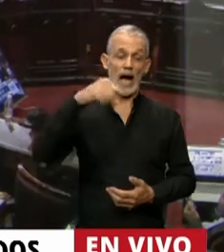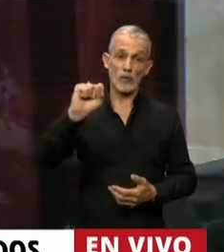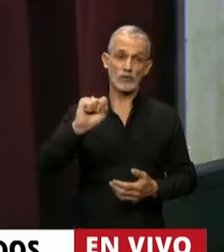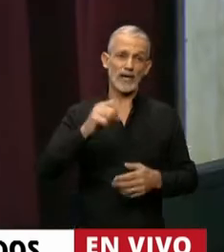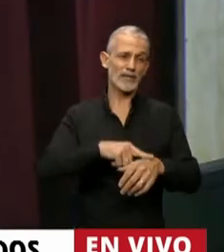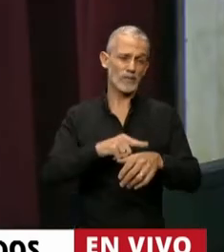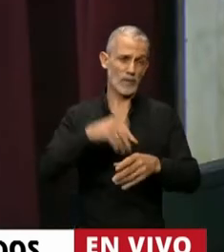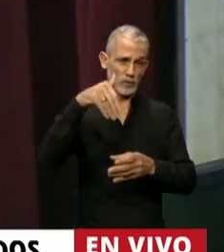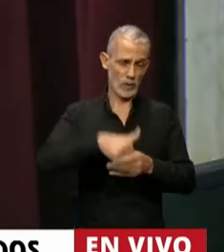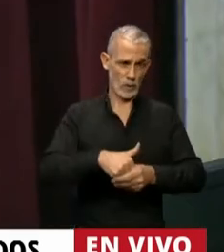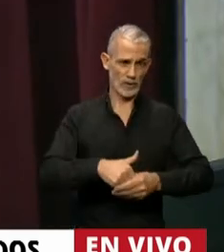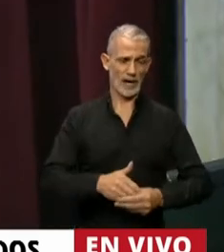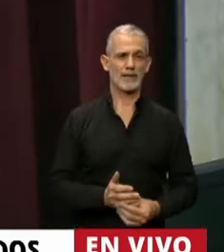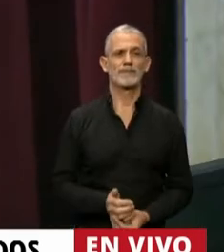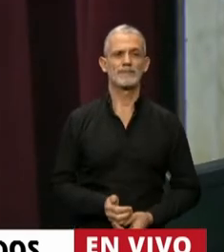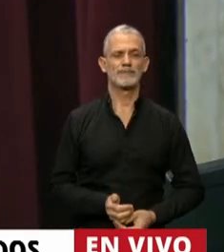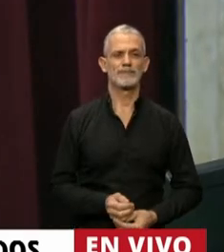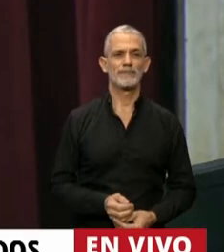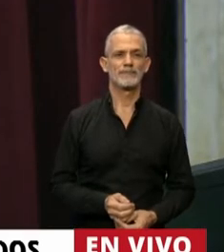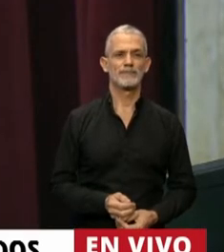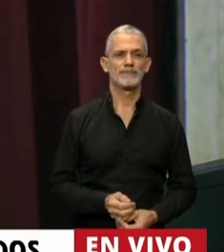Ausente a la hora de votar.